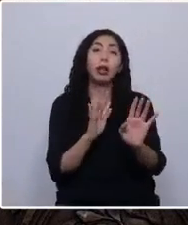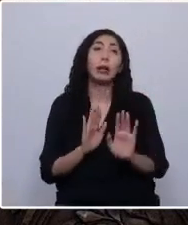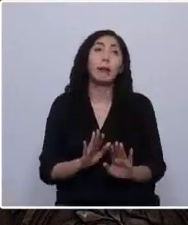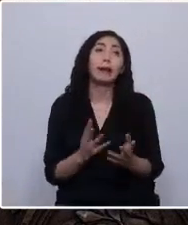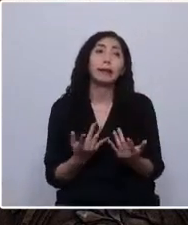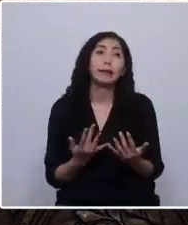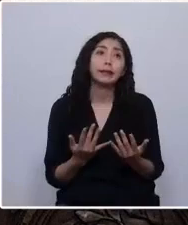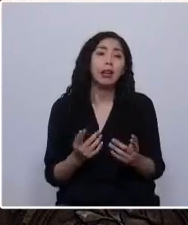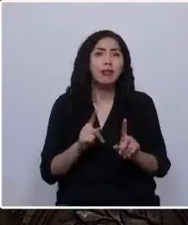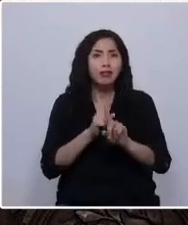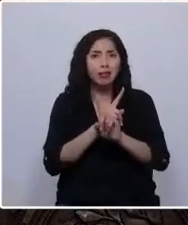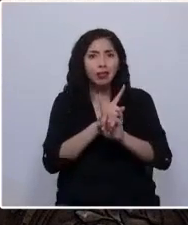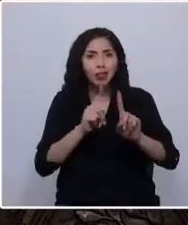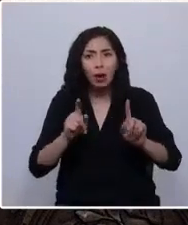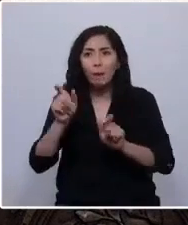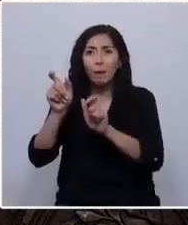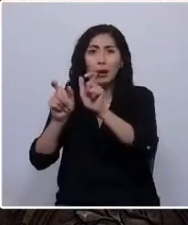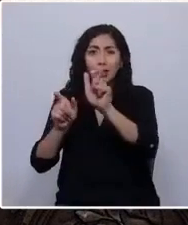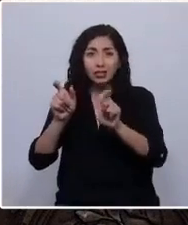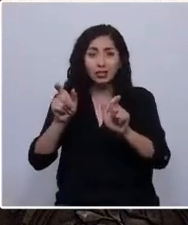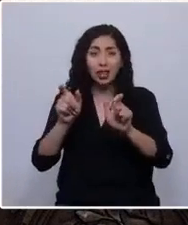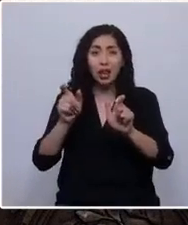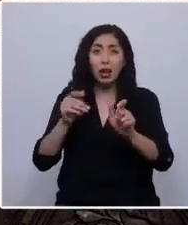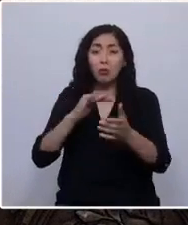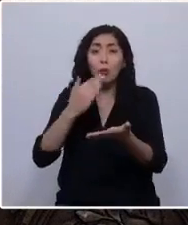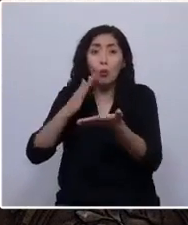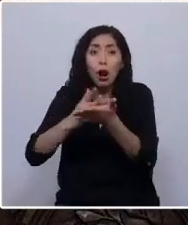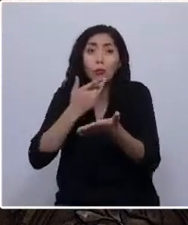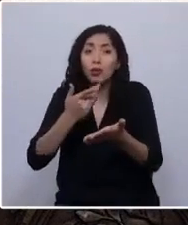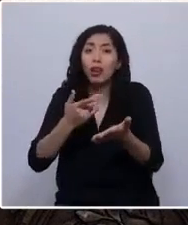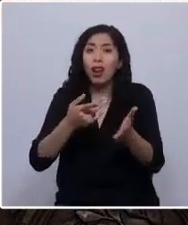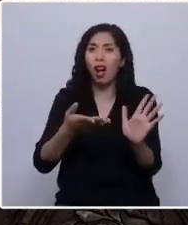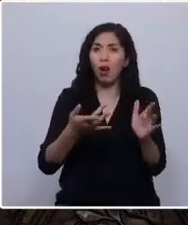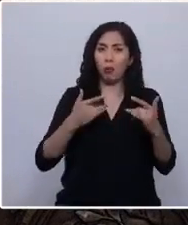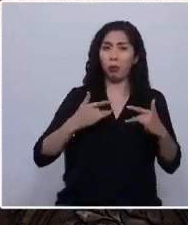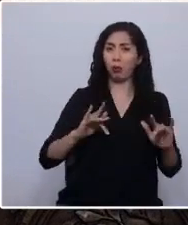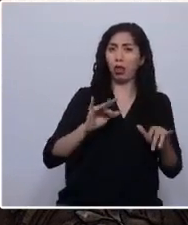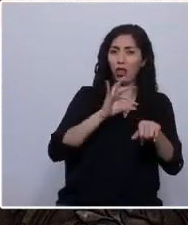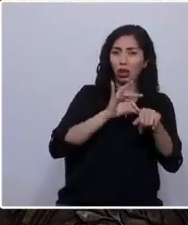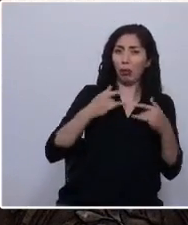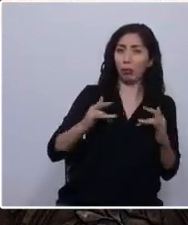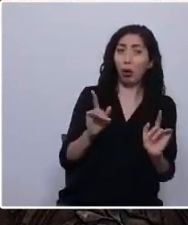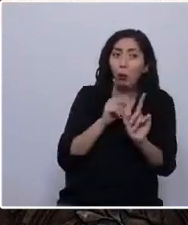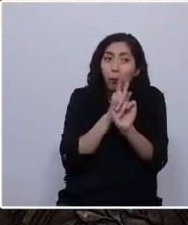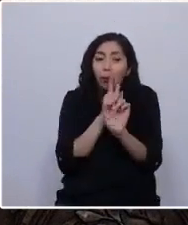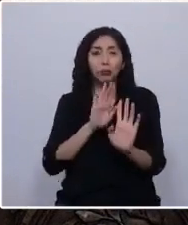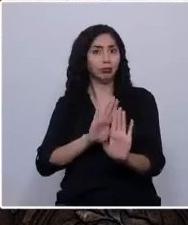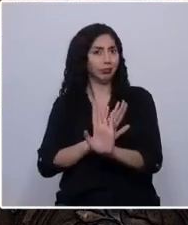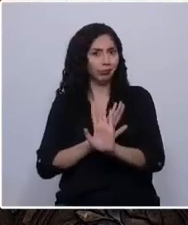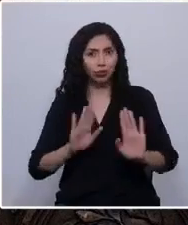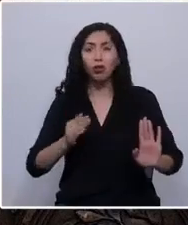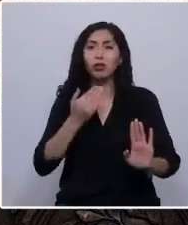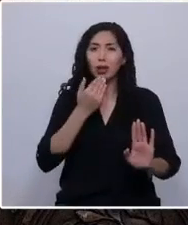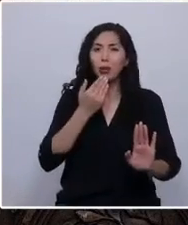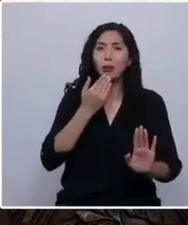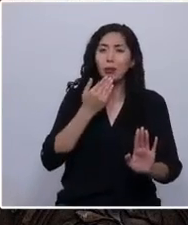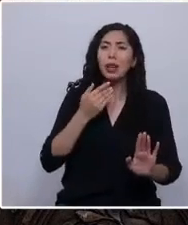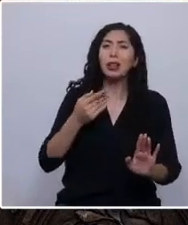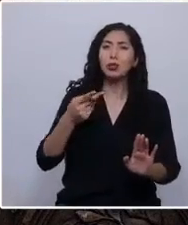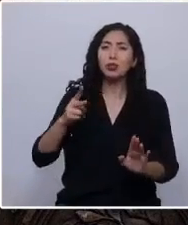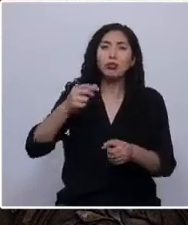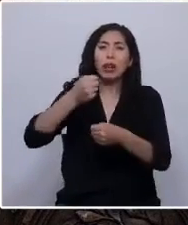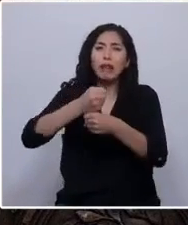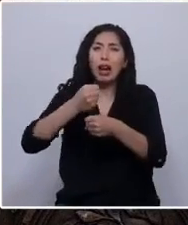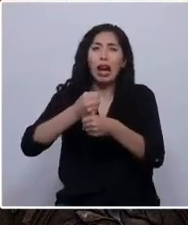silencien nunca más las negligencias médicas, pero que tampoco se continúe precarizando a sus trabajadoras y trabajadores. Estoy